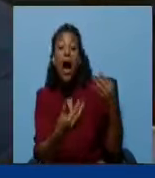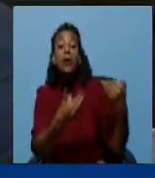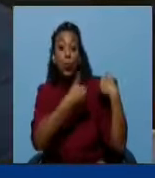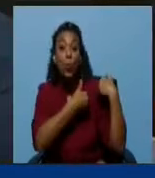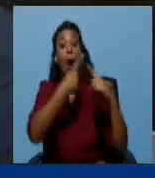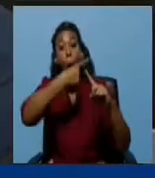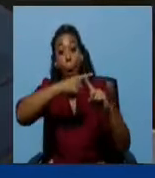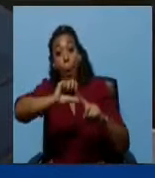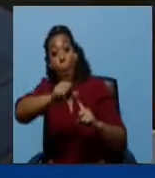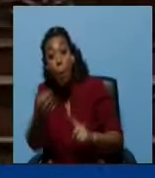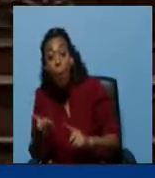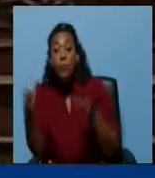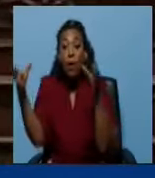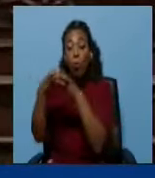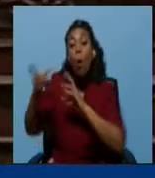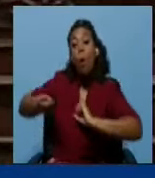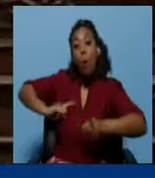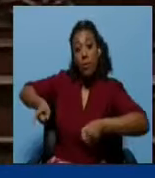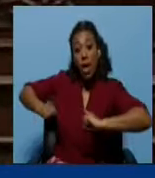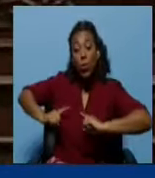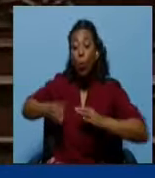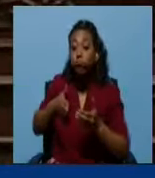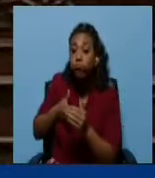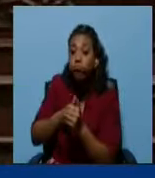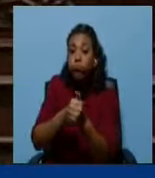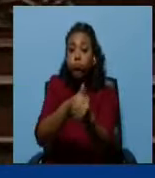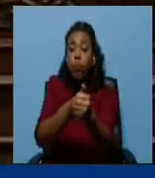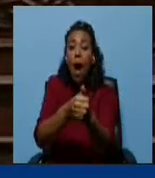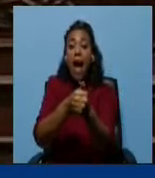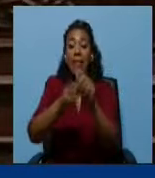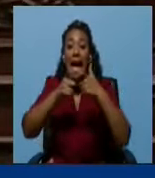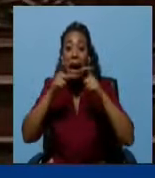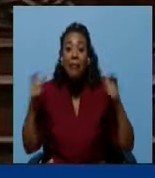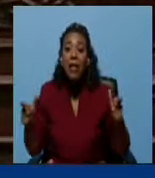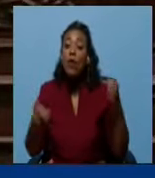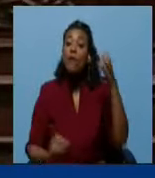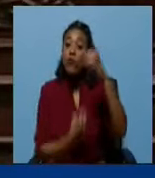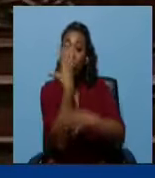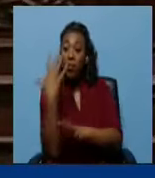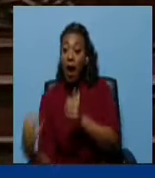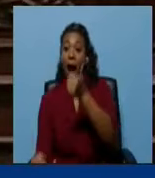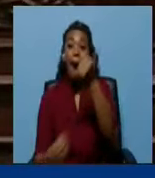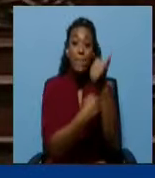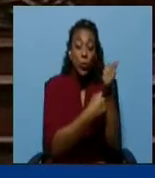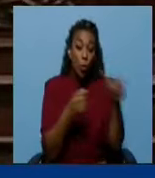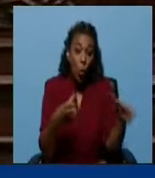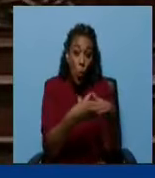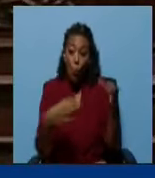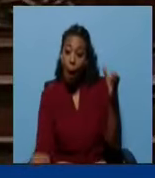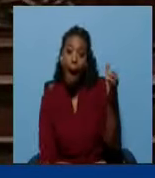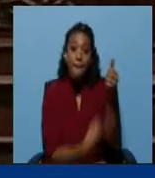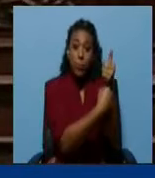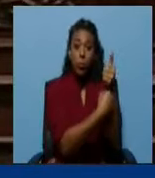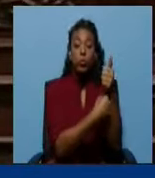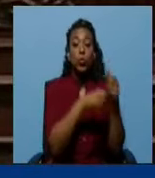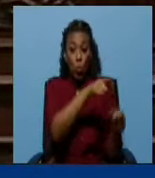asuman la coordinación y conducción de esta generación fundadora. Sí